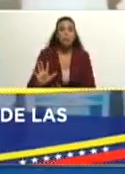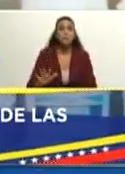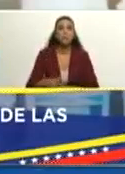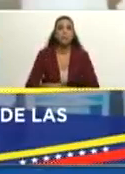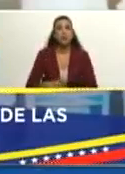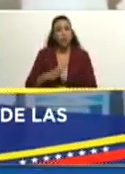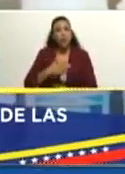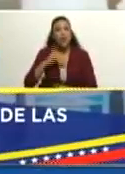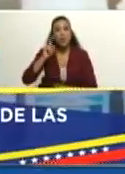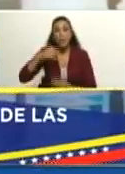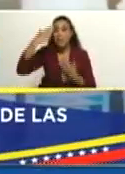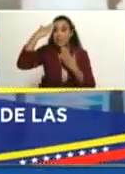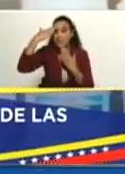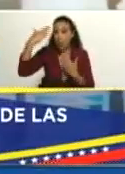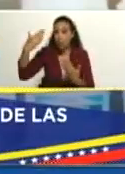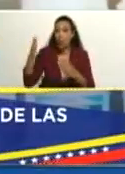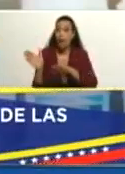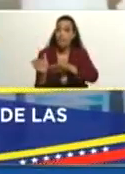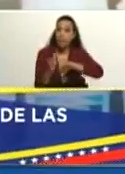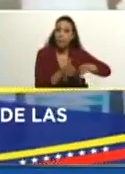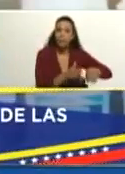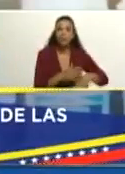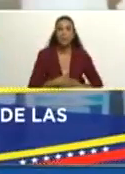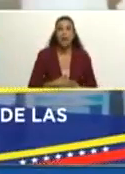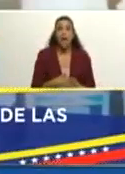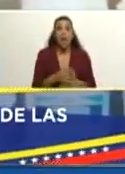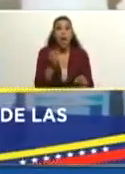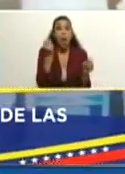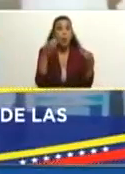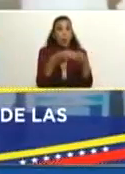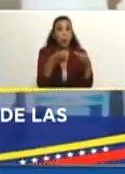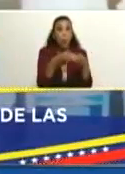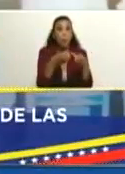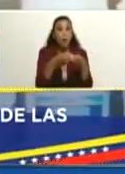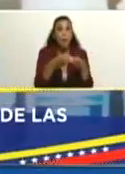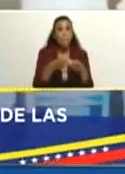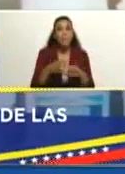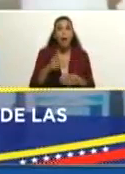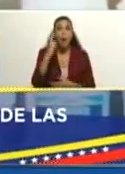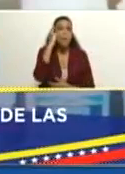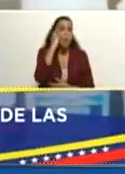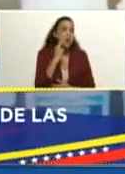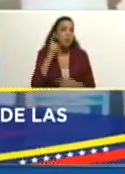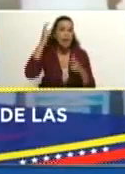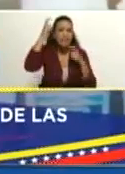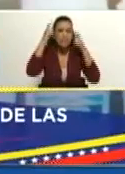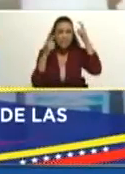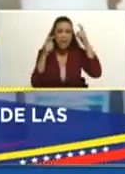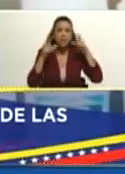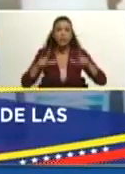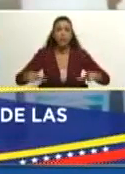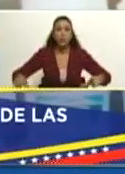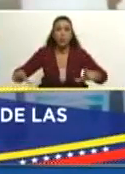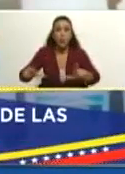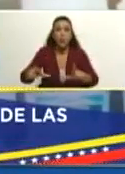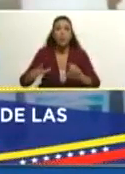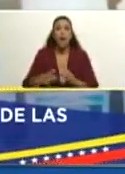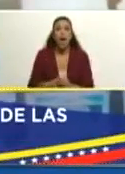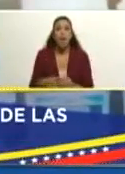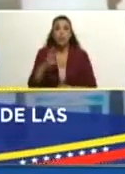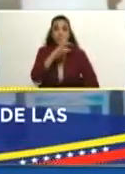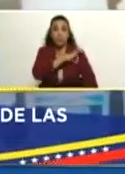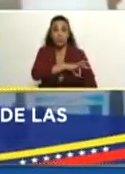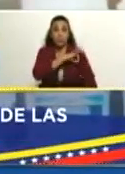Yo quiero saludar a la unidad de batalla Bolívar Chávez, que es una unidad de batalla